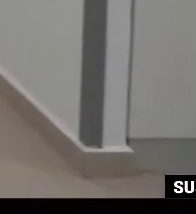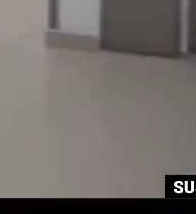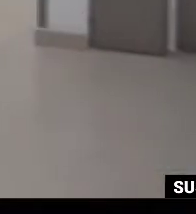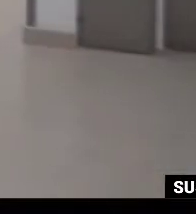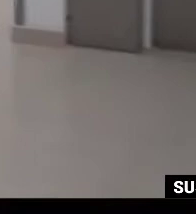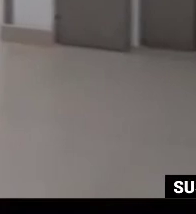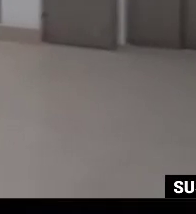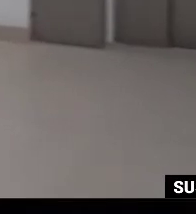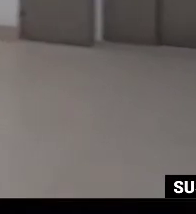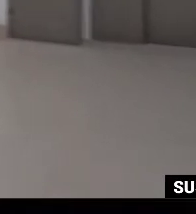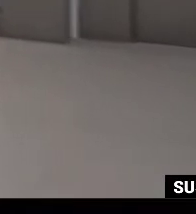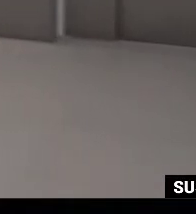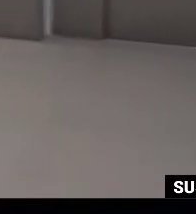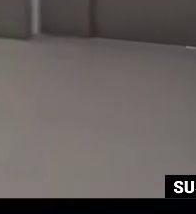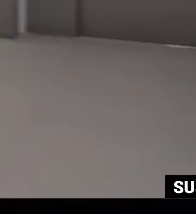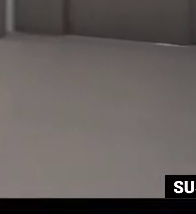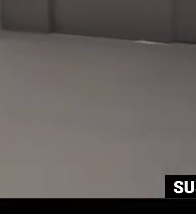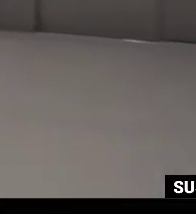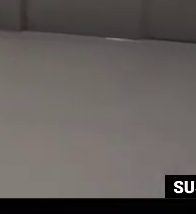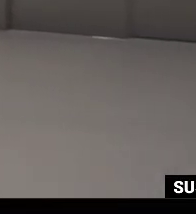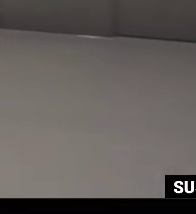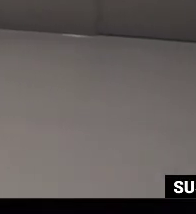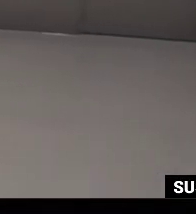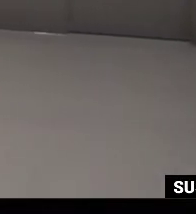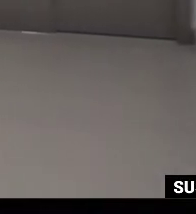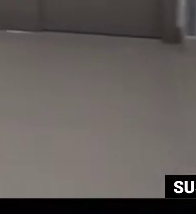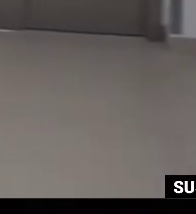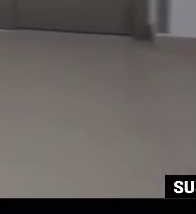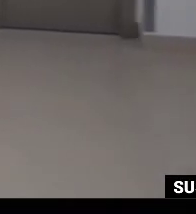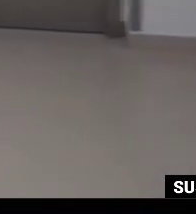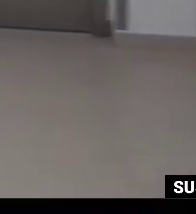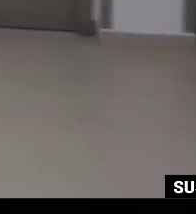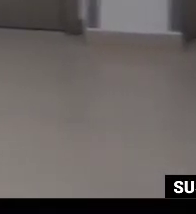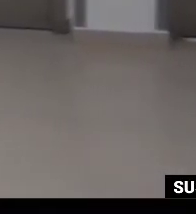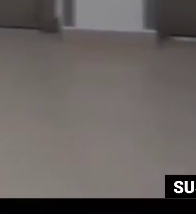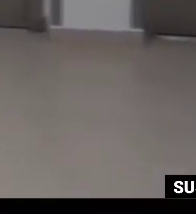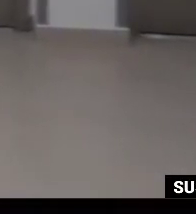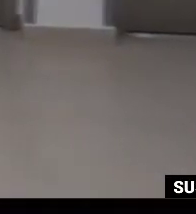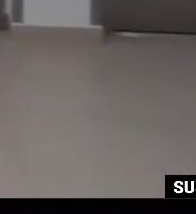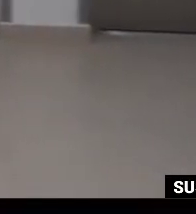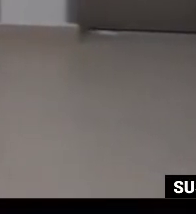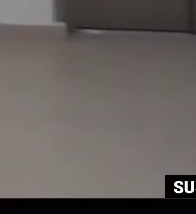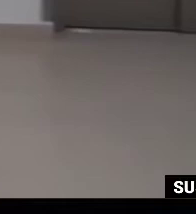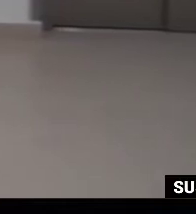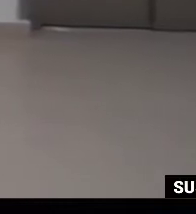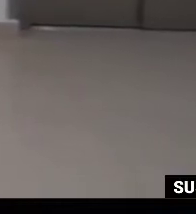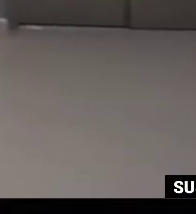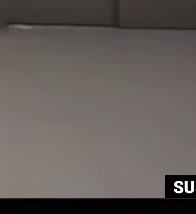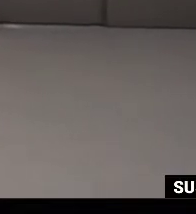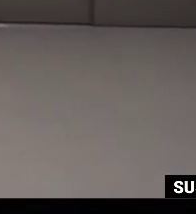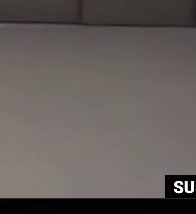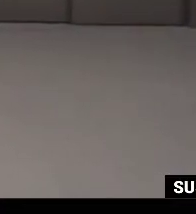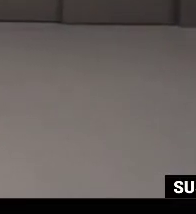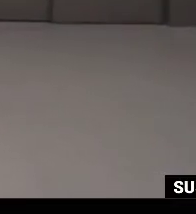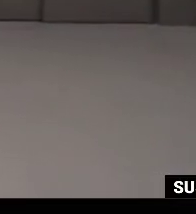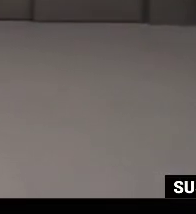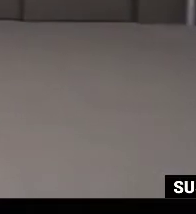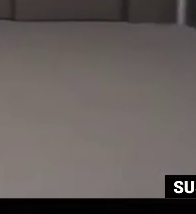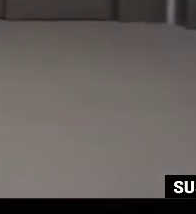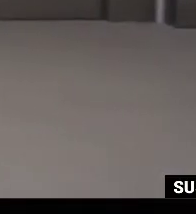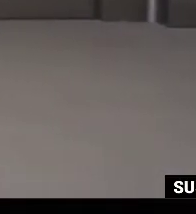El armado del sistema que va al paciente requiere, son como 5 piezas.